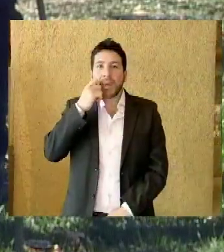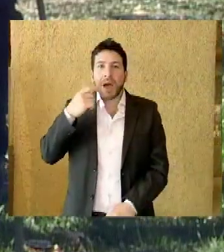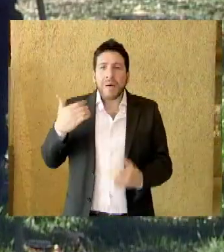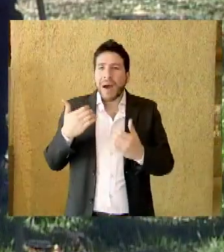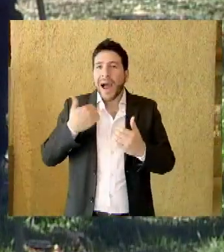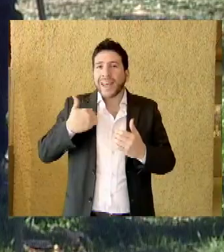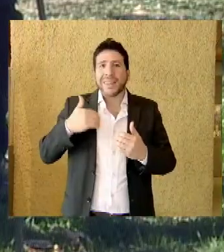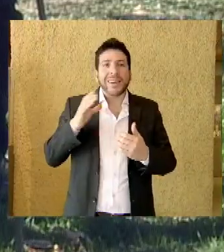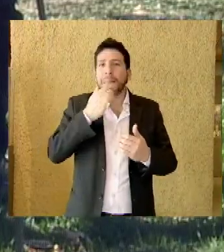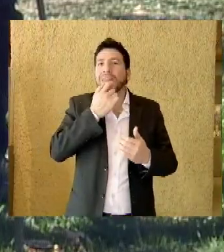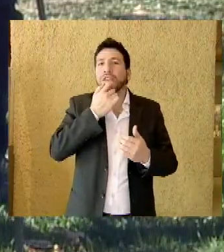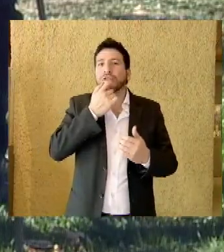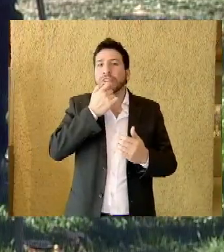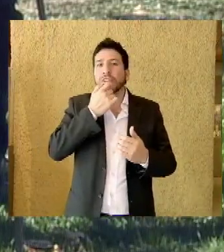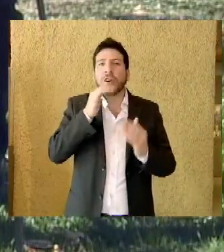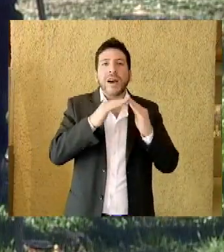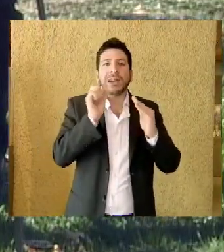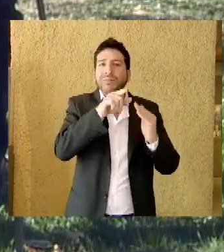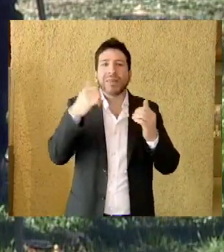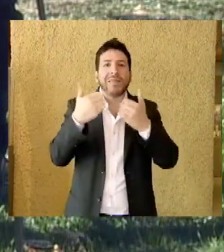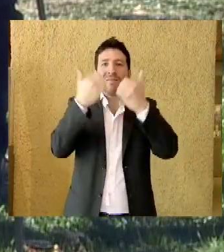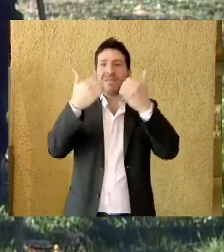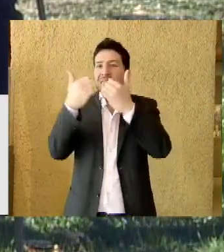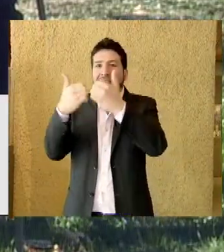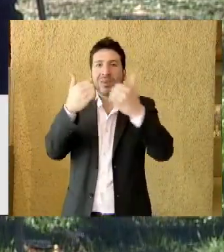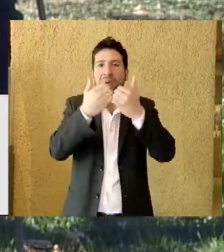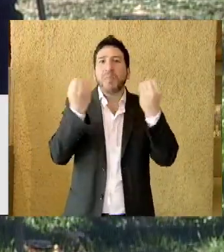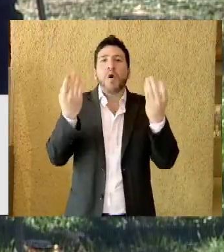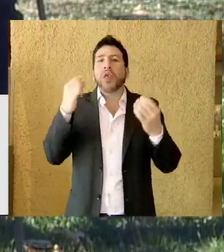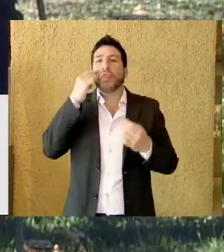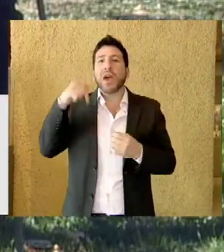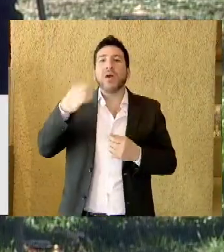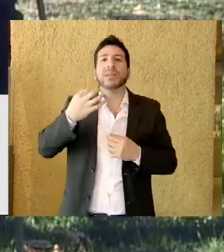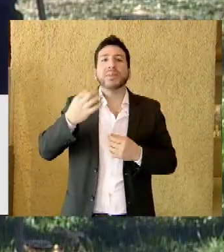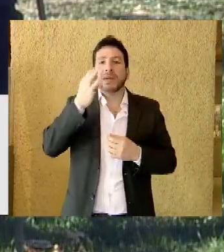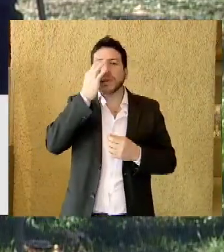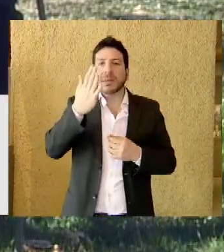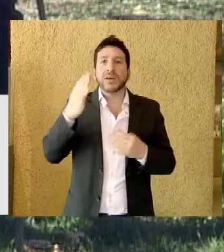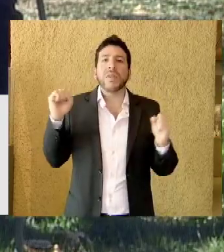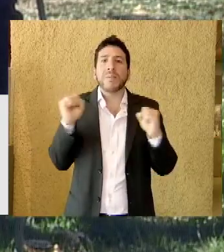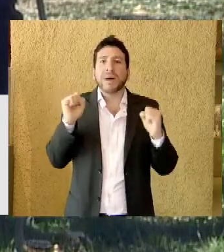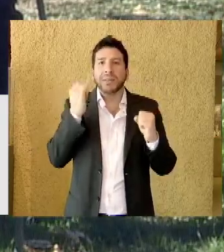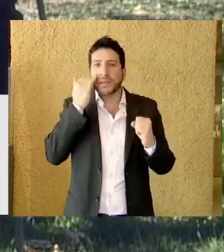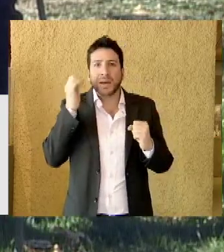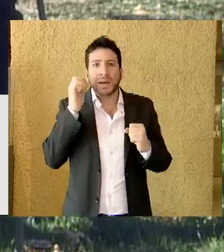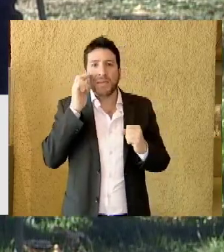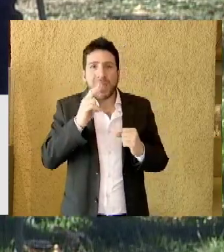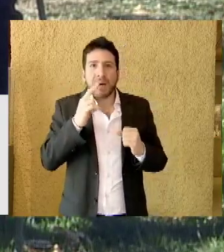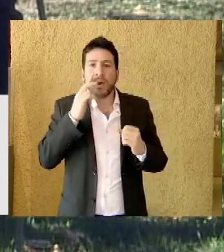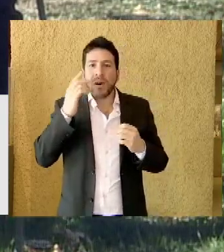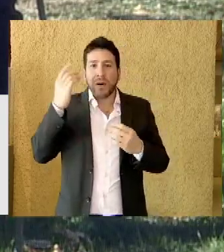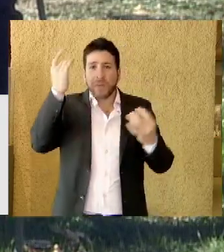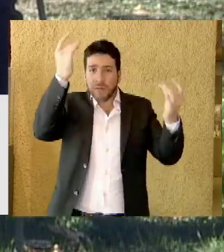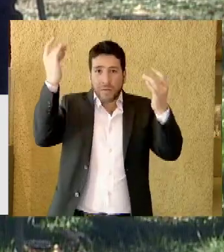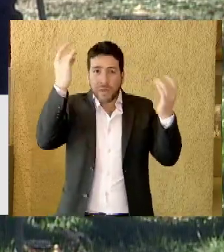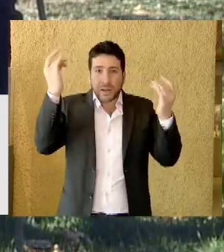los mendocinos para celebrar este 25 de mayo. Bueno, lo veíamos allí, a todos los artistas con los protocolos, a los cocineros